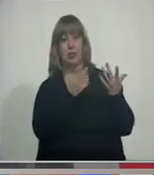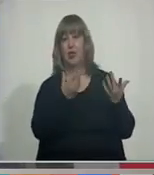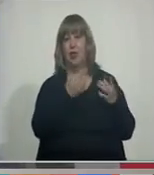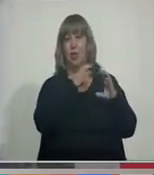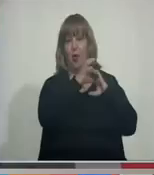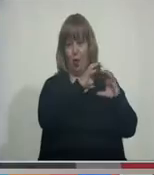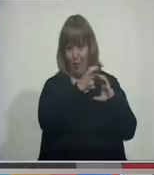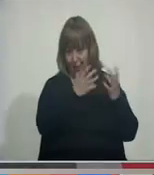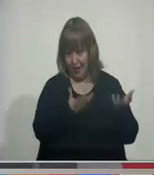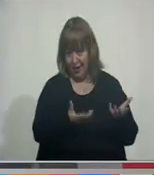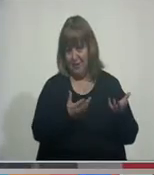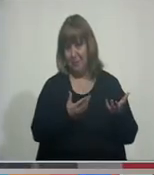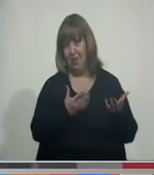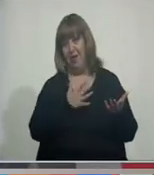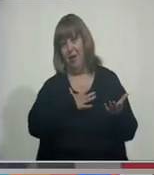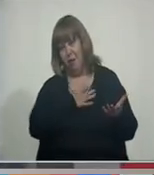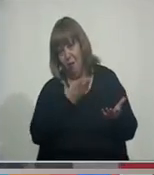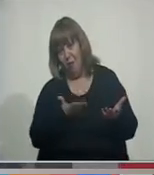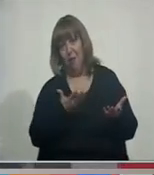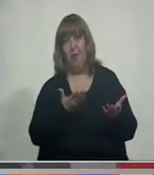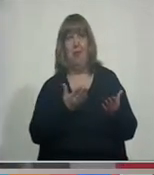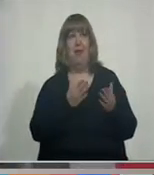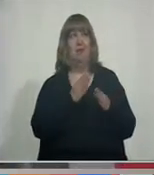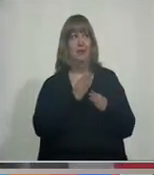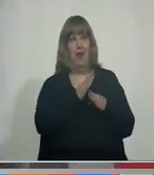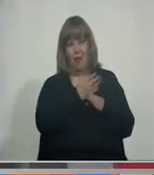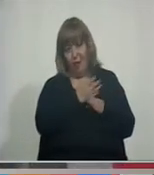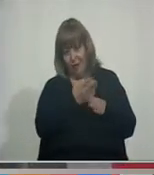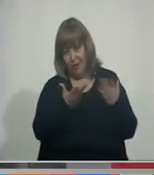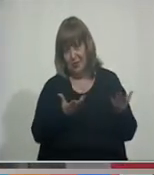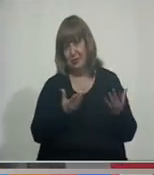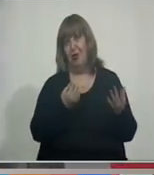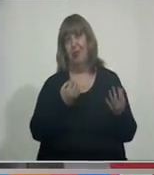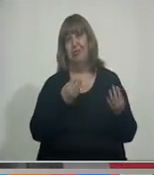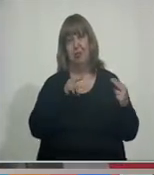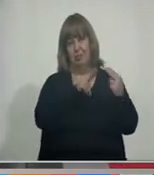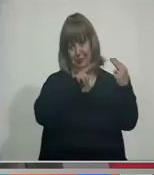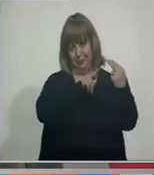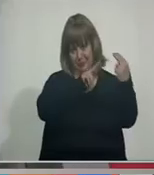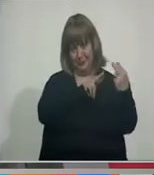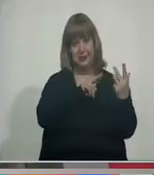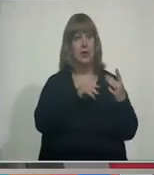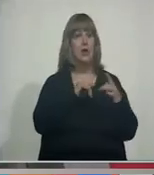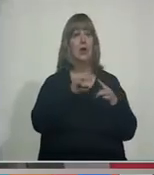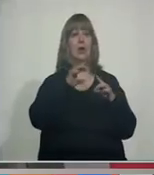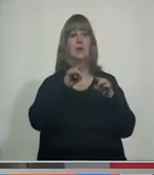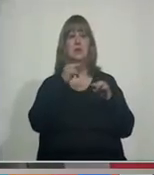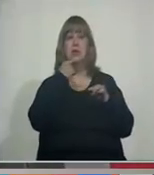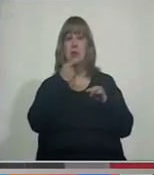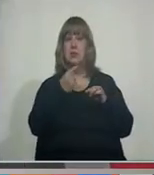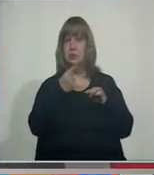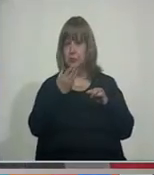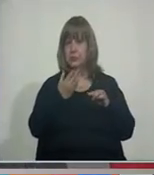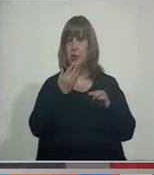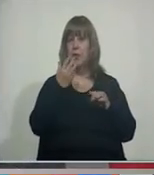utilizarían y se lo sacan? No, es indefectible esto, pero este es el dating donde te dice que si estás interesado en un